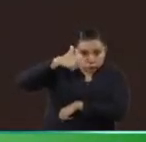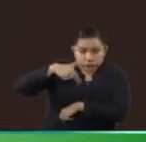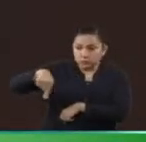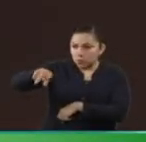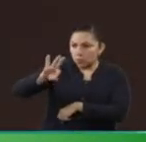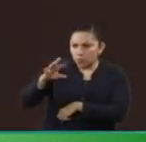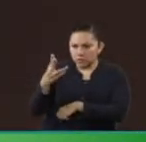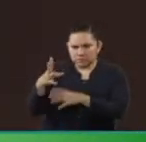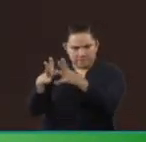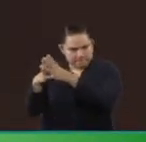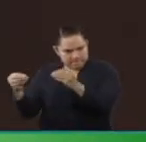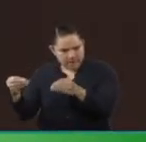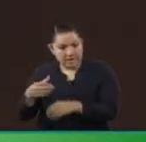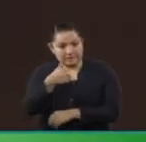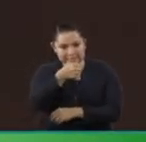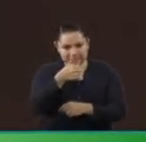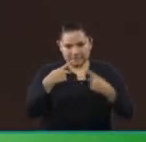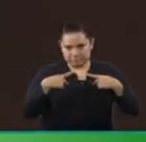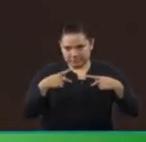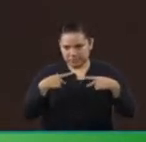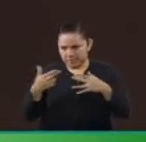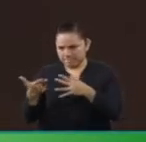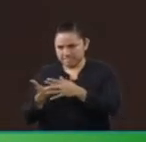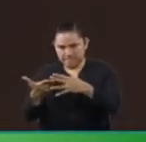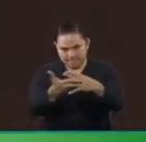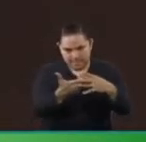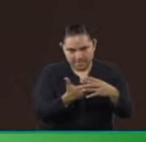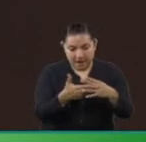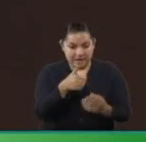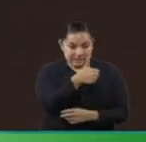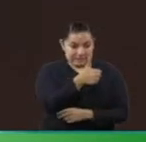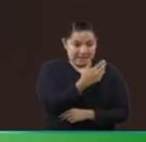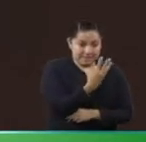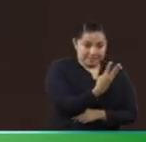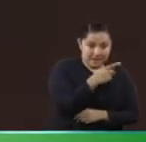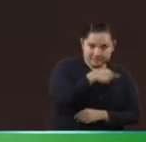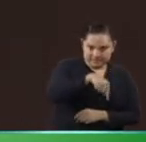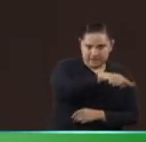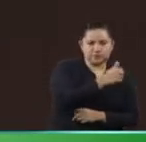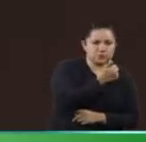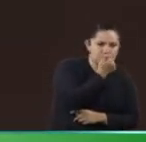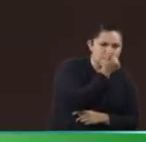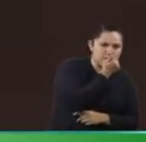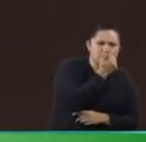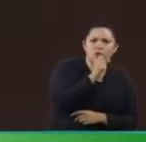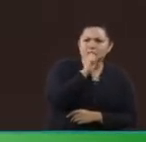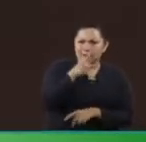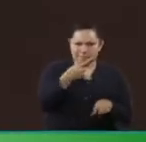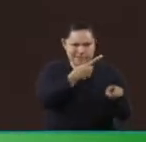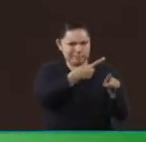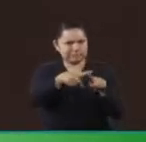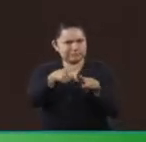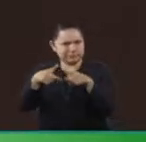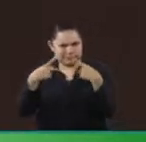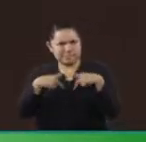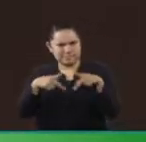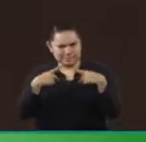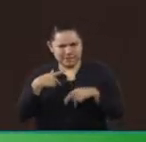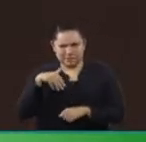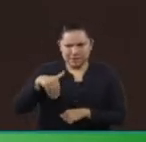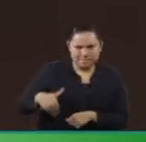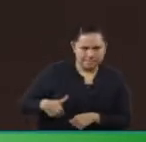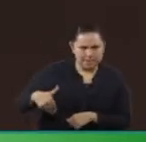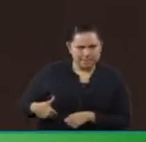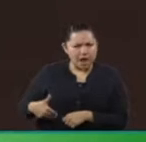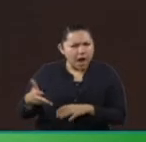asesinadas entre ellas tres estudiantes Y al menos 40 personas lesionadas se estima que 700 personas